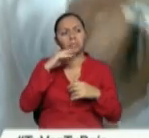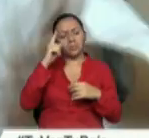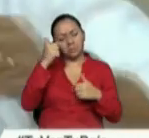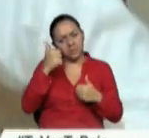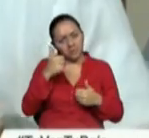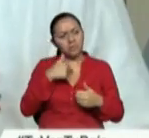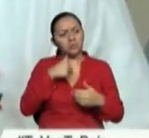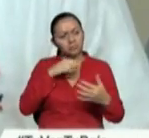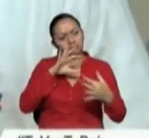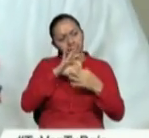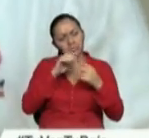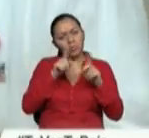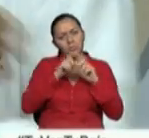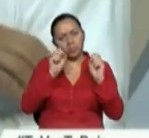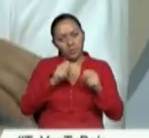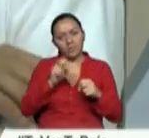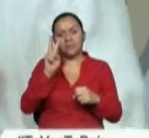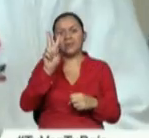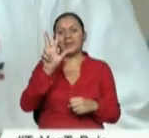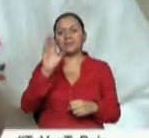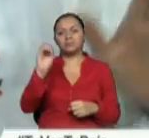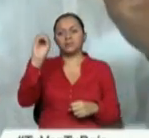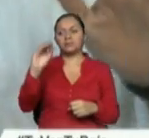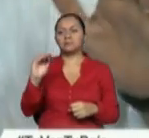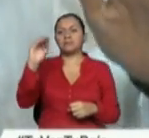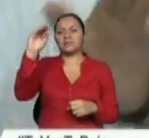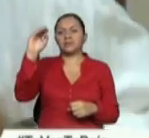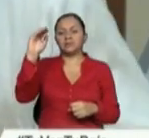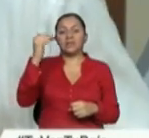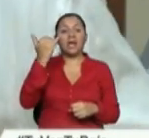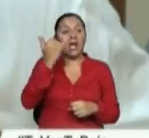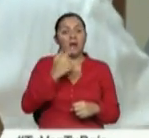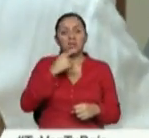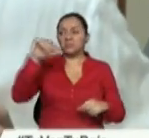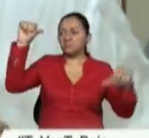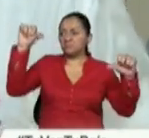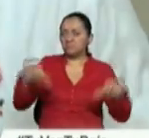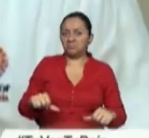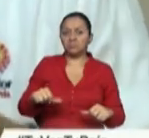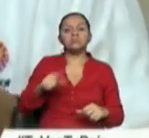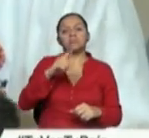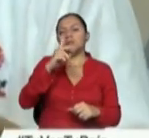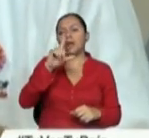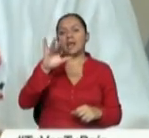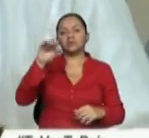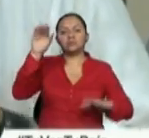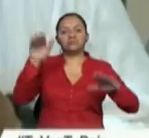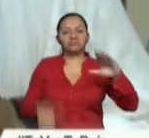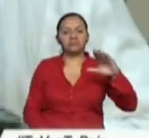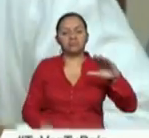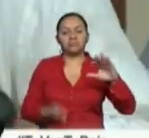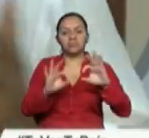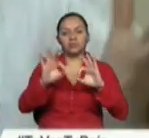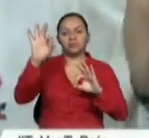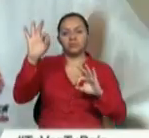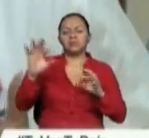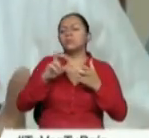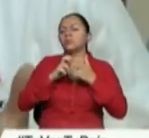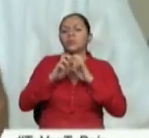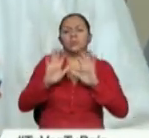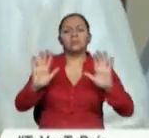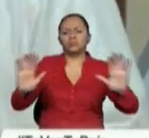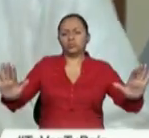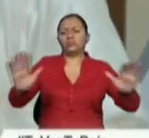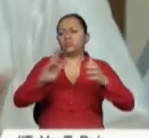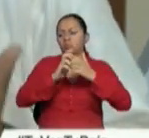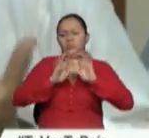FR gerante reconocía Lo bueno que habíamos hecho ahora que dice que todo está mal Cada vez va no pasa del 16 por. entonces est un error pero ya problema de ello Qué qué es lo